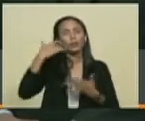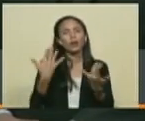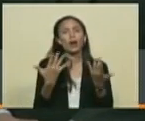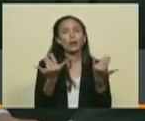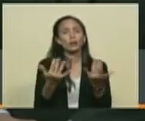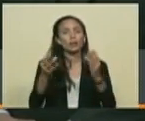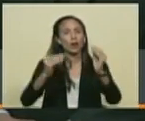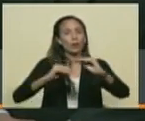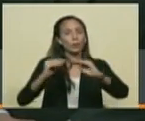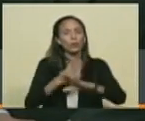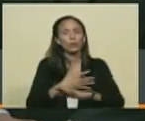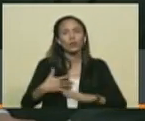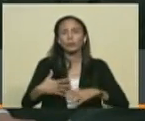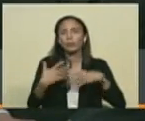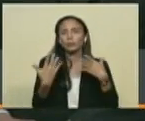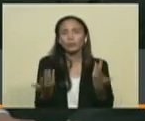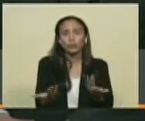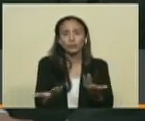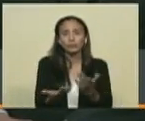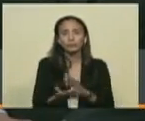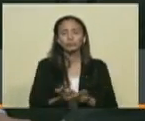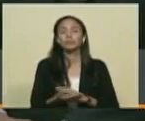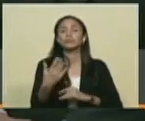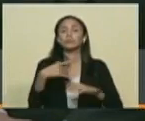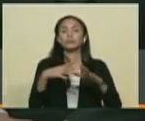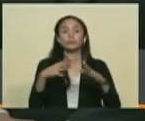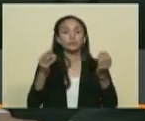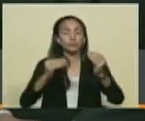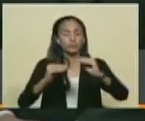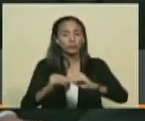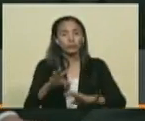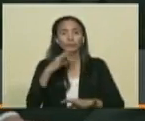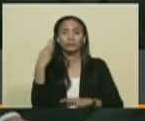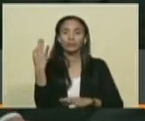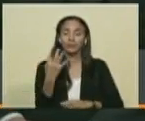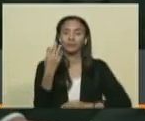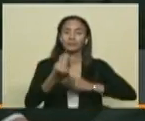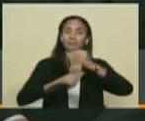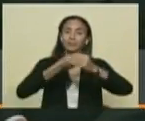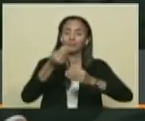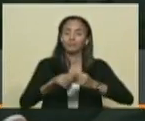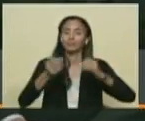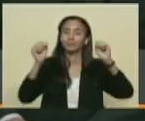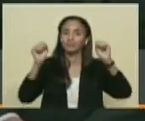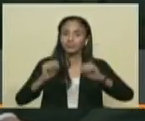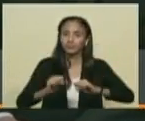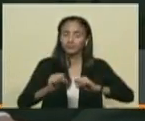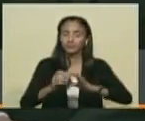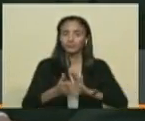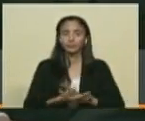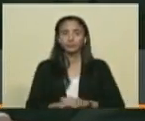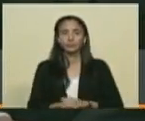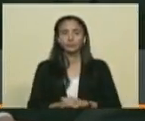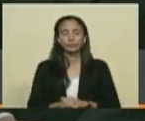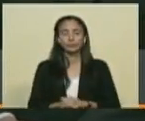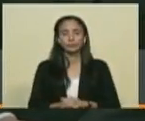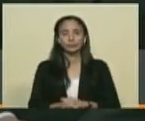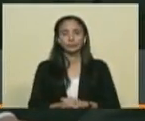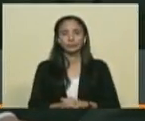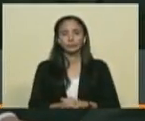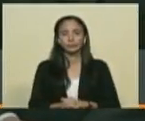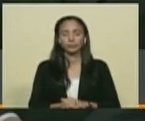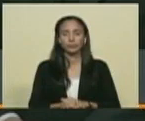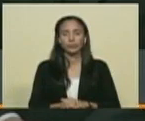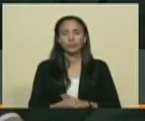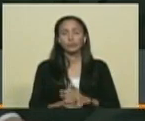acuerdo que se pueda cumplir, que sea verificable, y por tanto, al